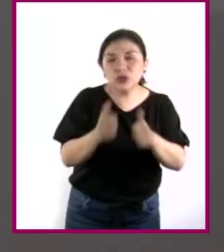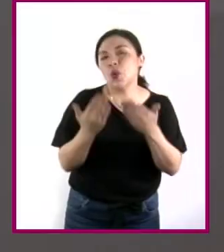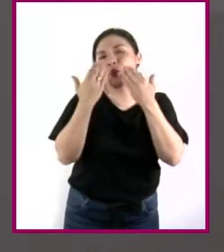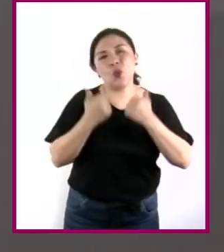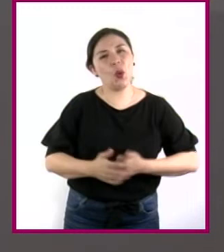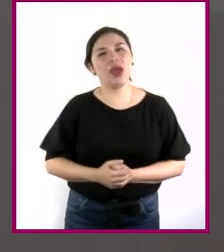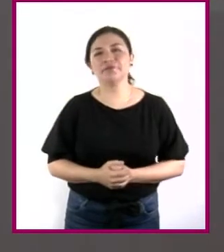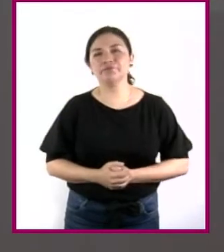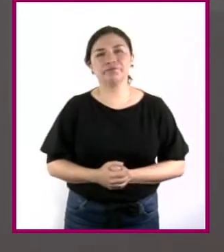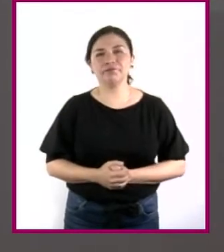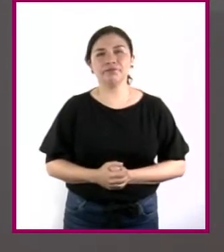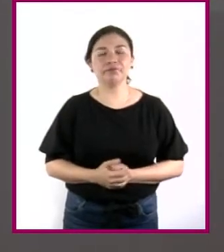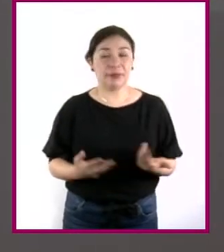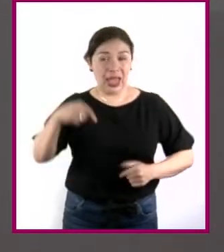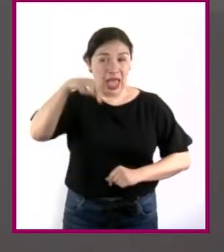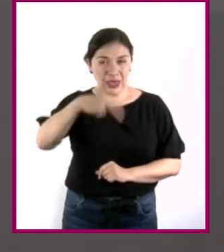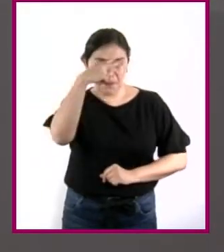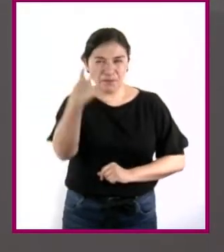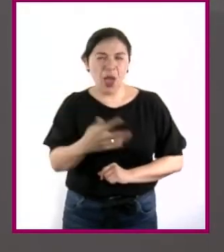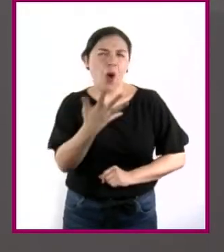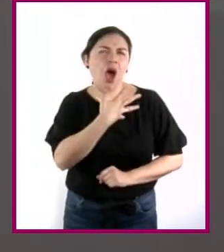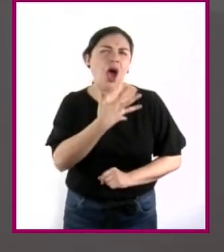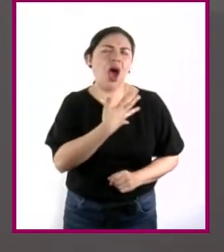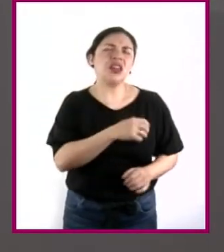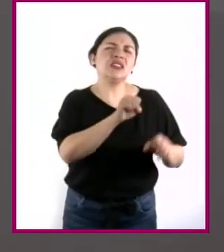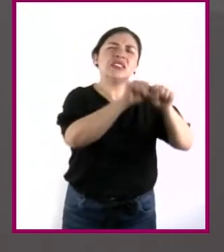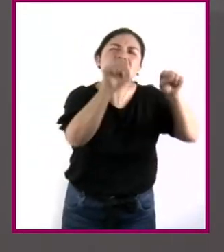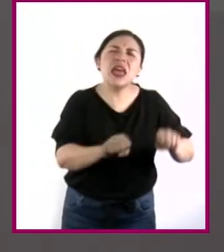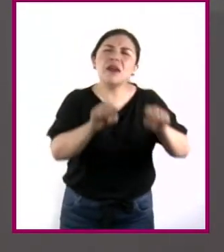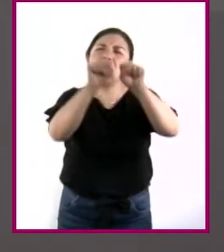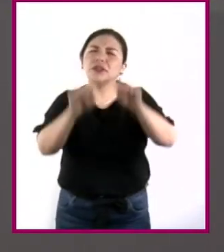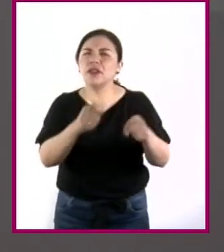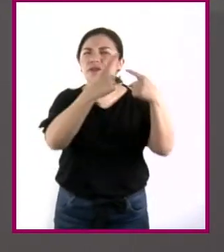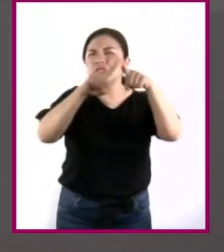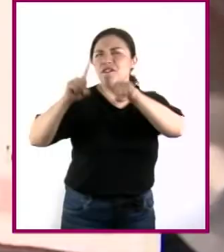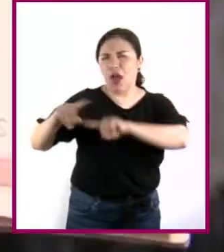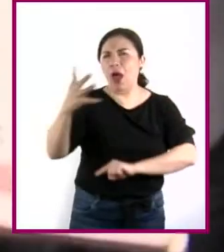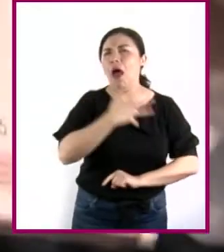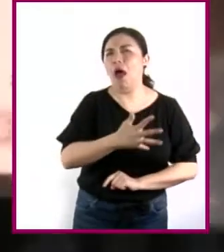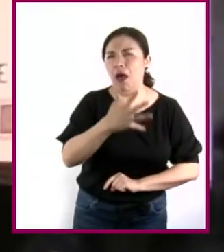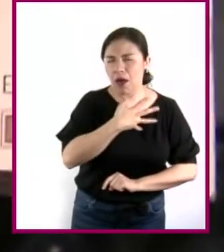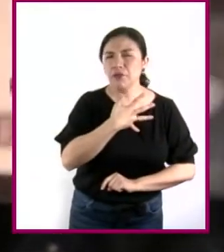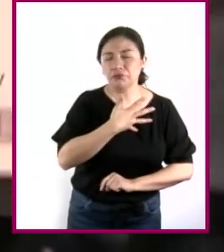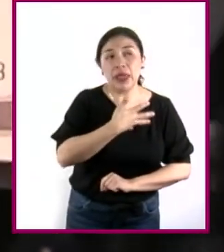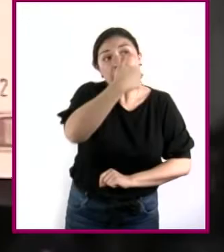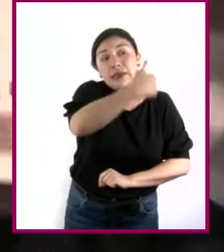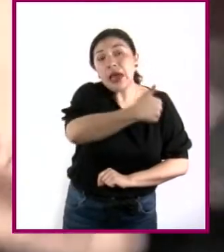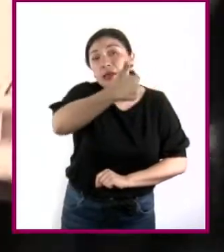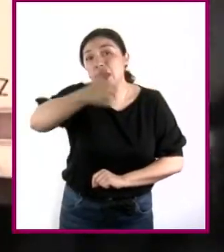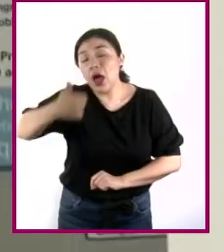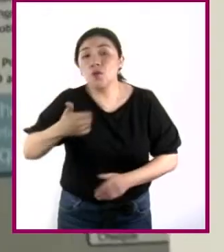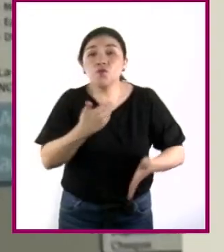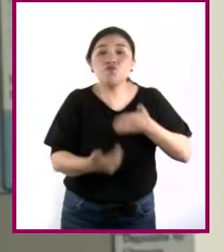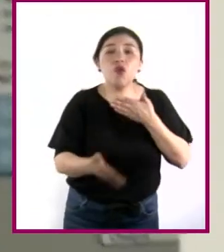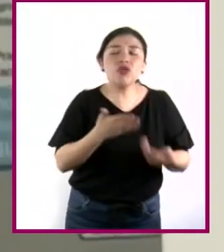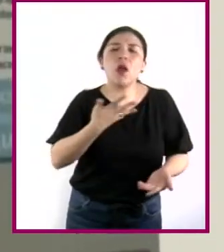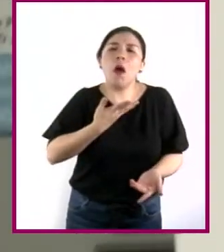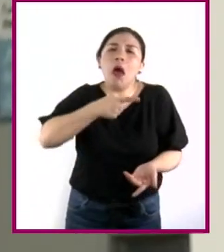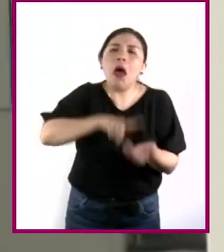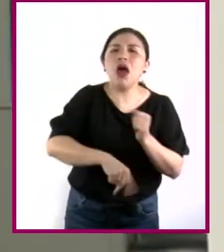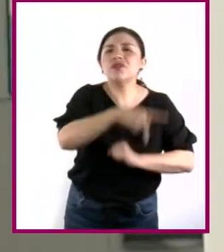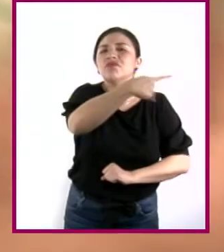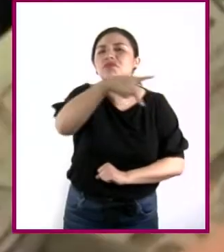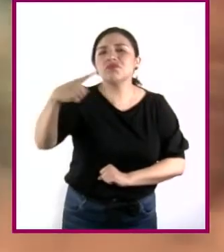ciudadanos. En México existen muchos sistemas distintos de seguridad social. Cada uno de los modelos contemplan